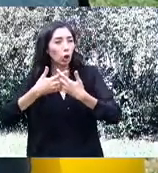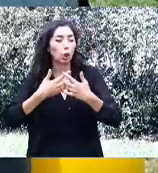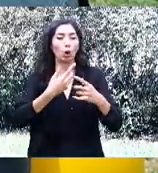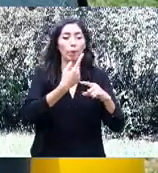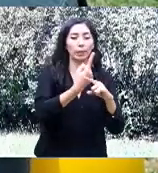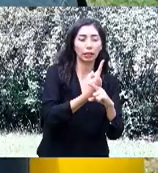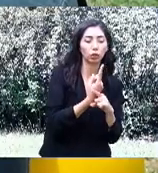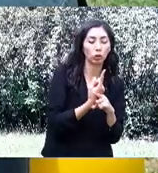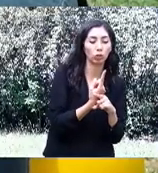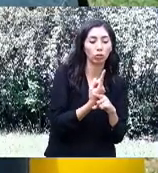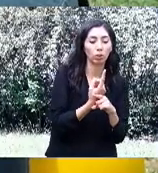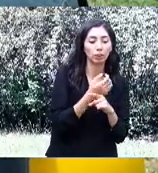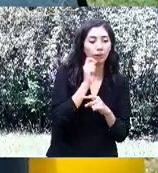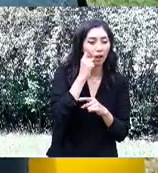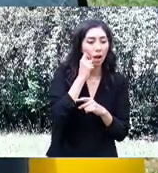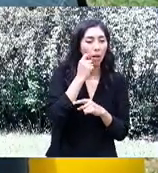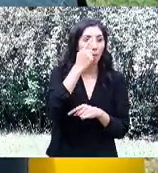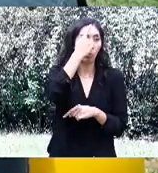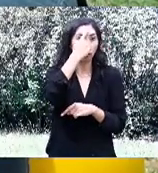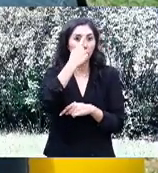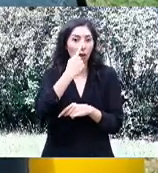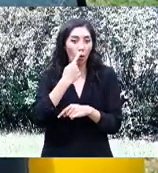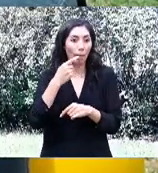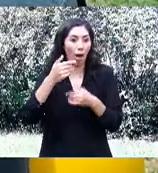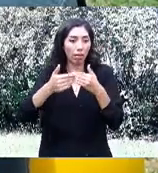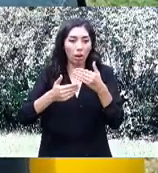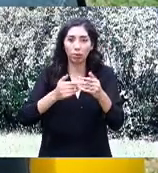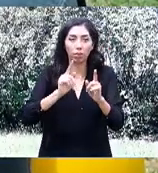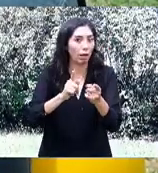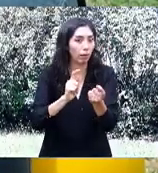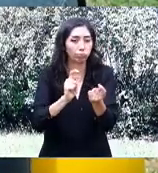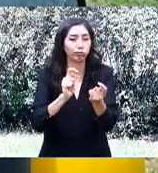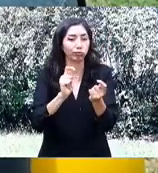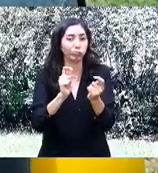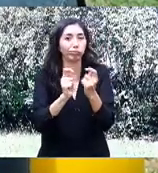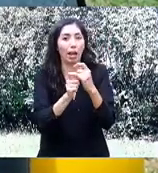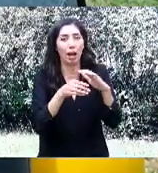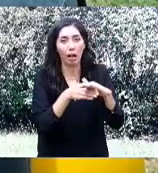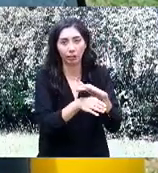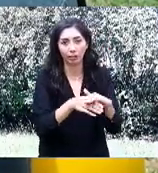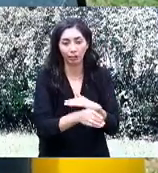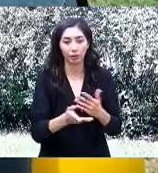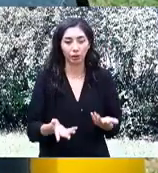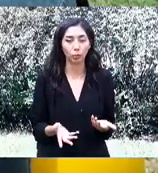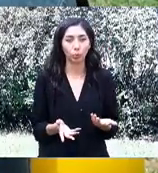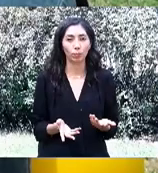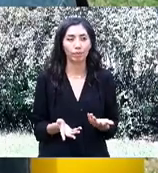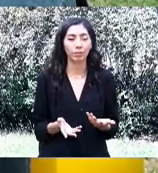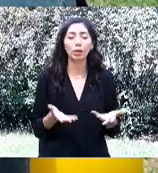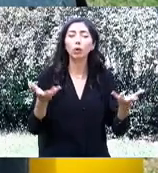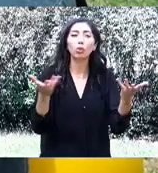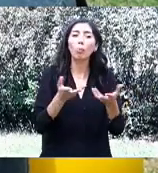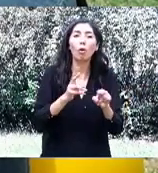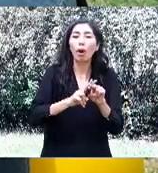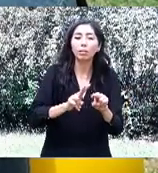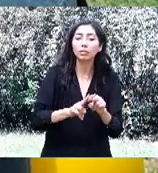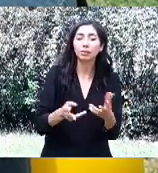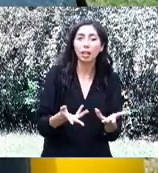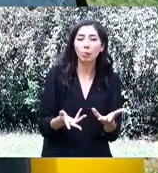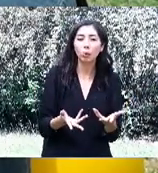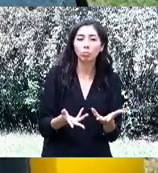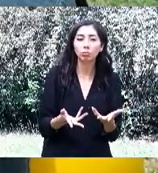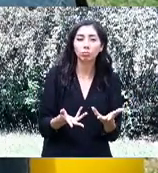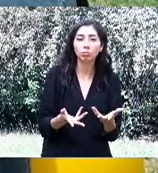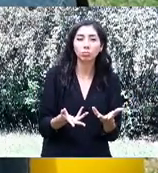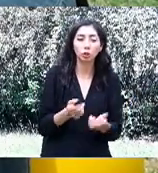los museos Vamos caminando hacia allá los espacios culturales eh Y cómo lo vamos desarrollando eh para no